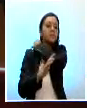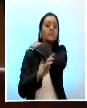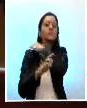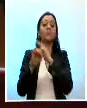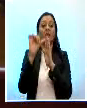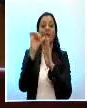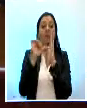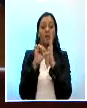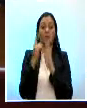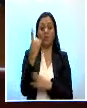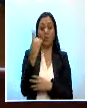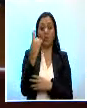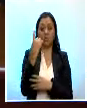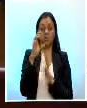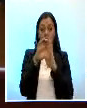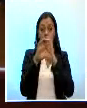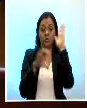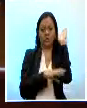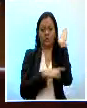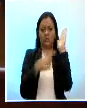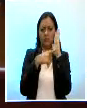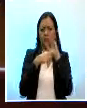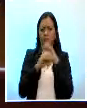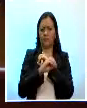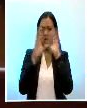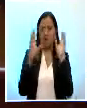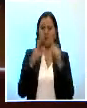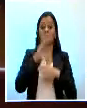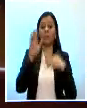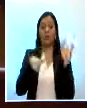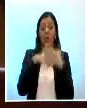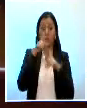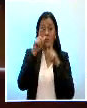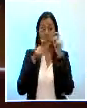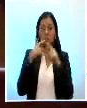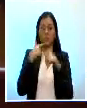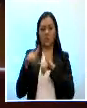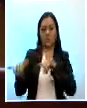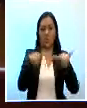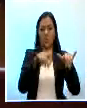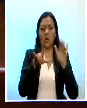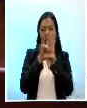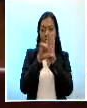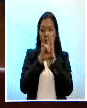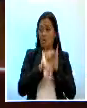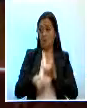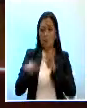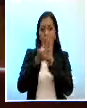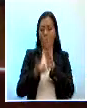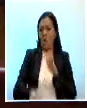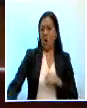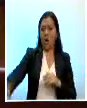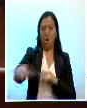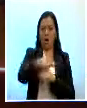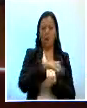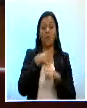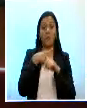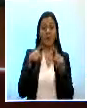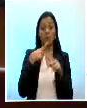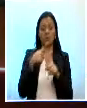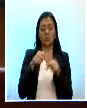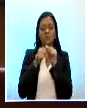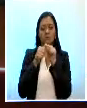de la Constitución de la República del Ecuador dice de que todos somos iguales ante la ley. Pero en este caso, sí